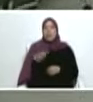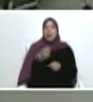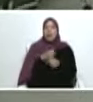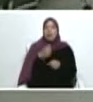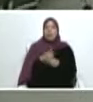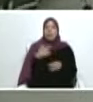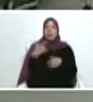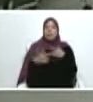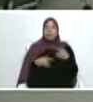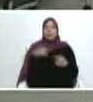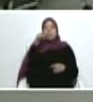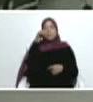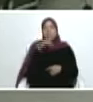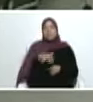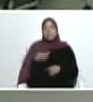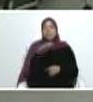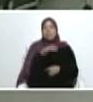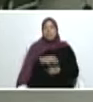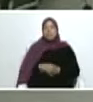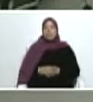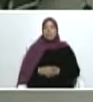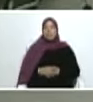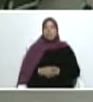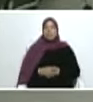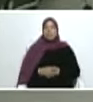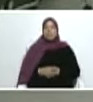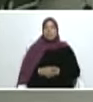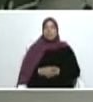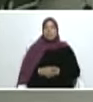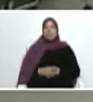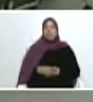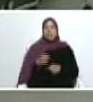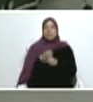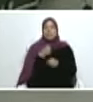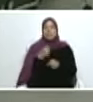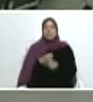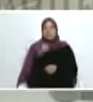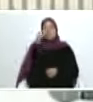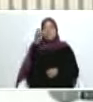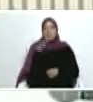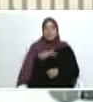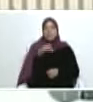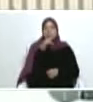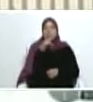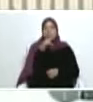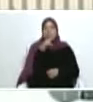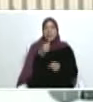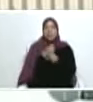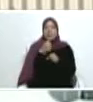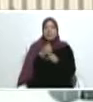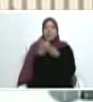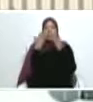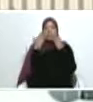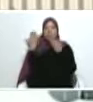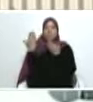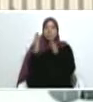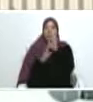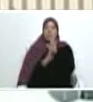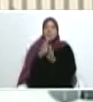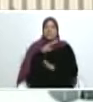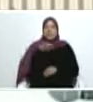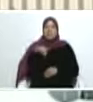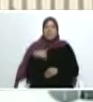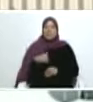Deli, José Félix. Por eso es que yo digo, Ricardo, Ernesto, por eso es que yo digo, Montezuma, gran emperador